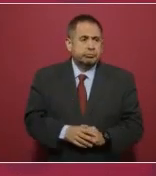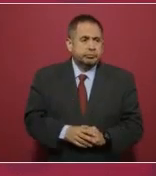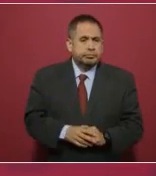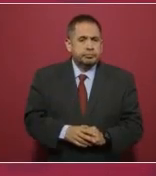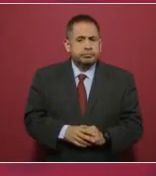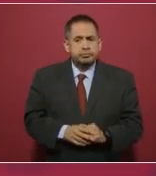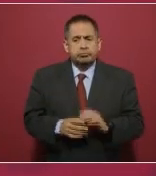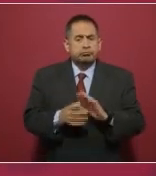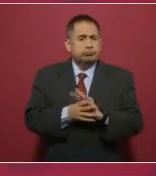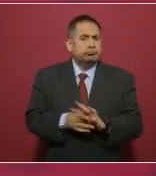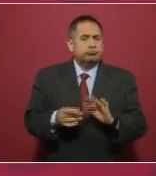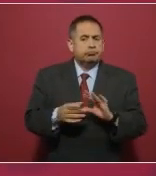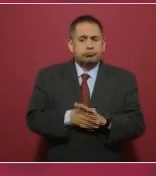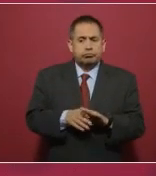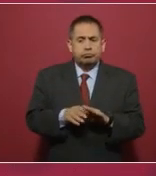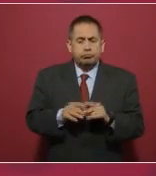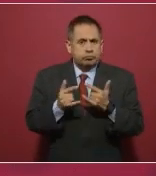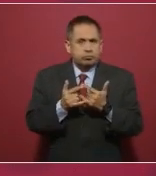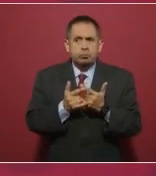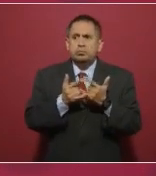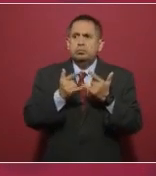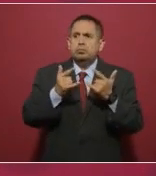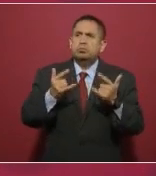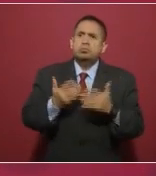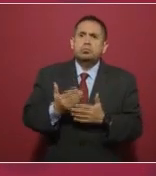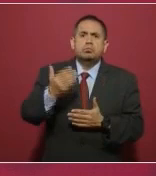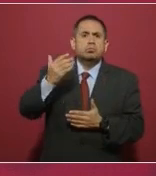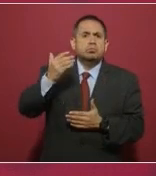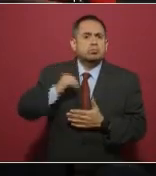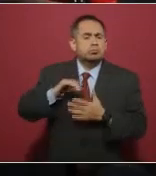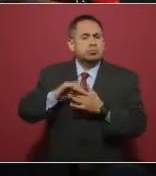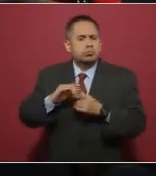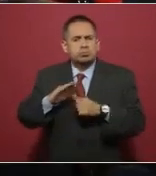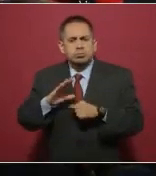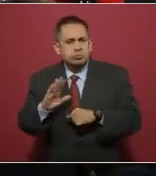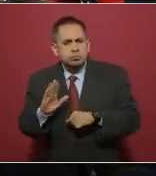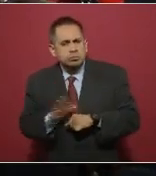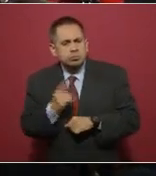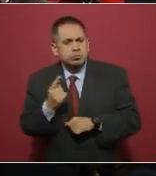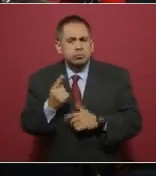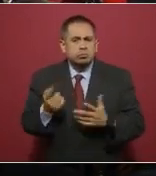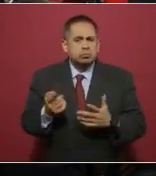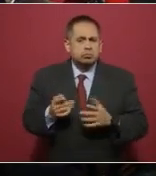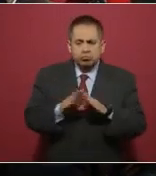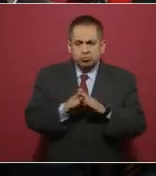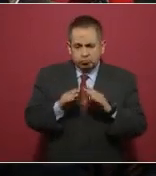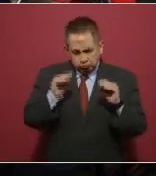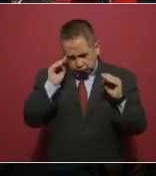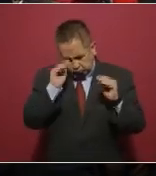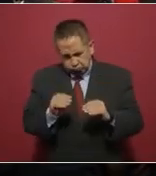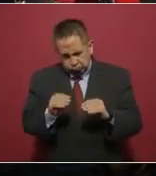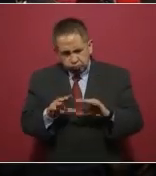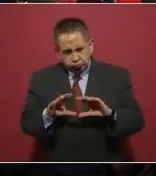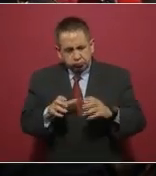hablar sobre los antecedentes del por qué estamos